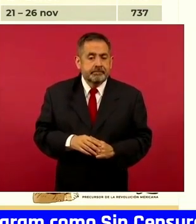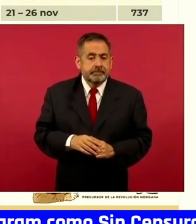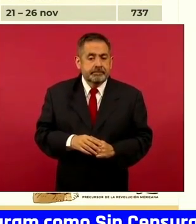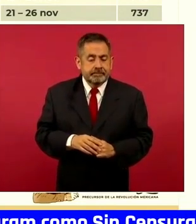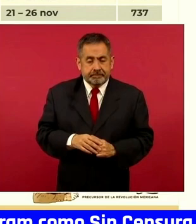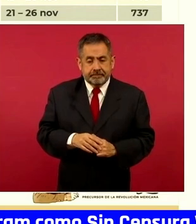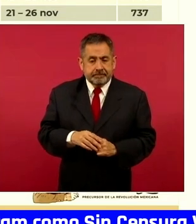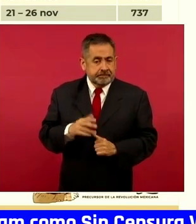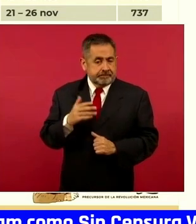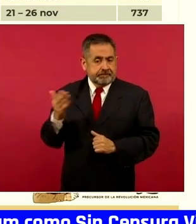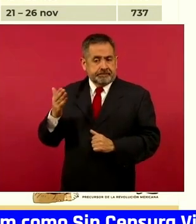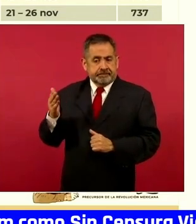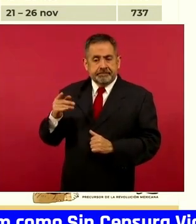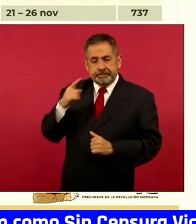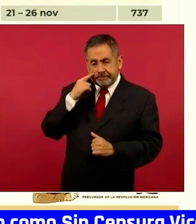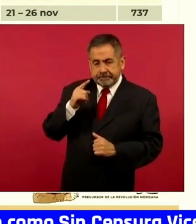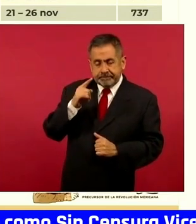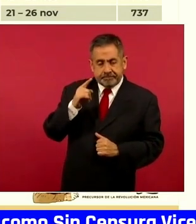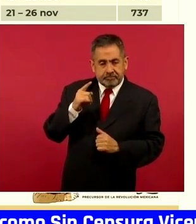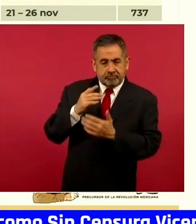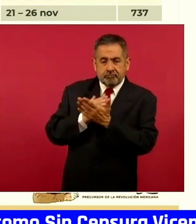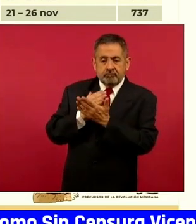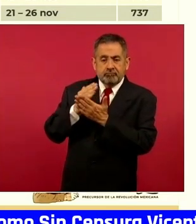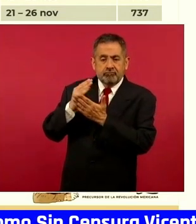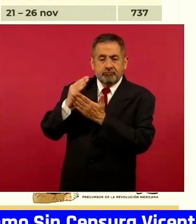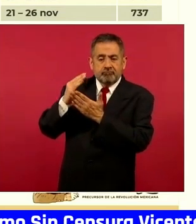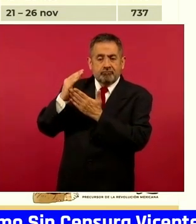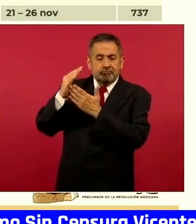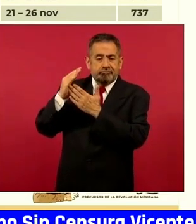el extremo derecho, según lo que ven ustedes